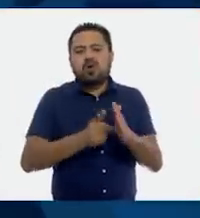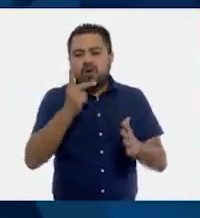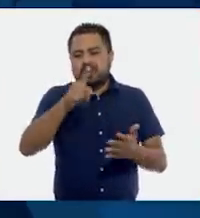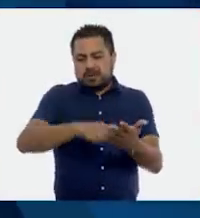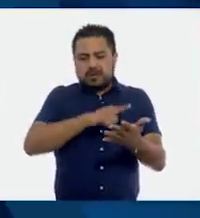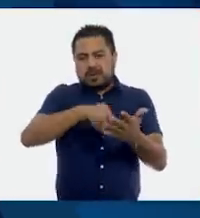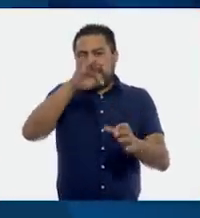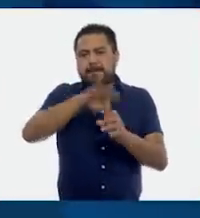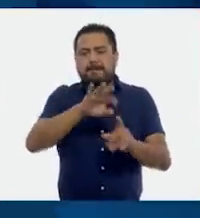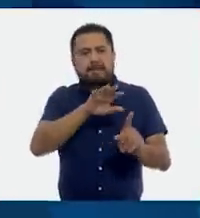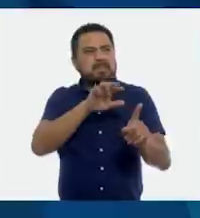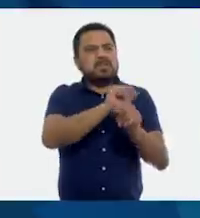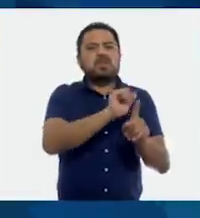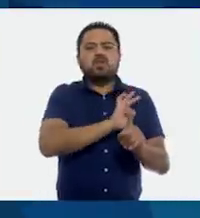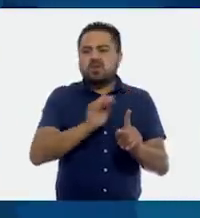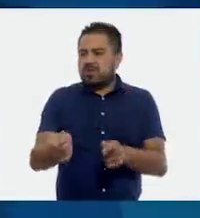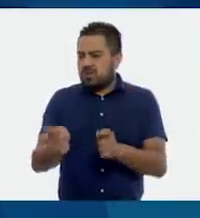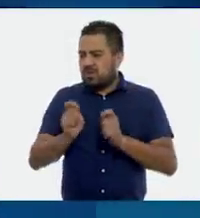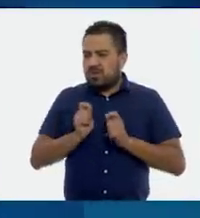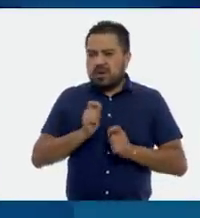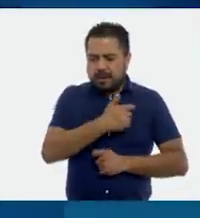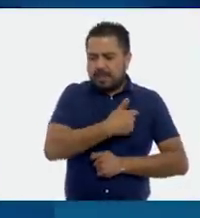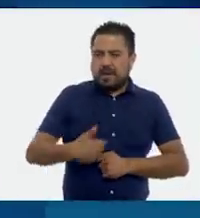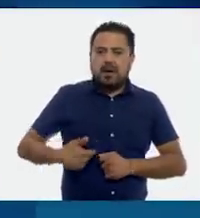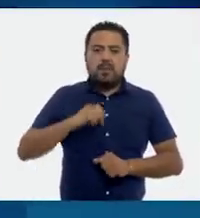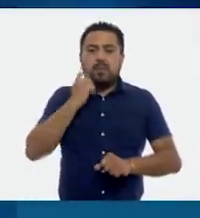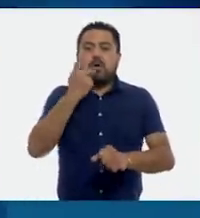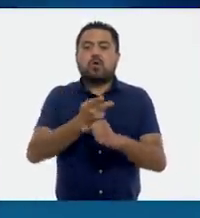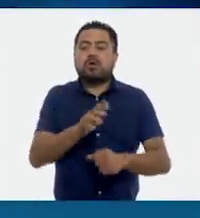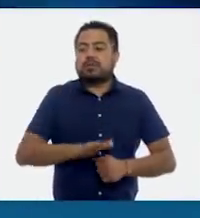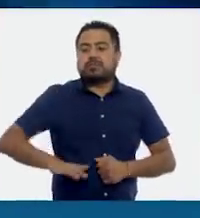elecciones para alcanzar la presidencia por la voluntad de los ciudadanos.